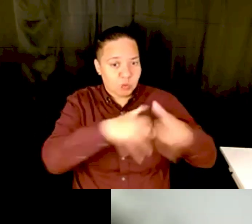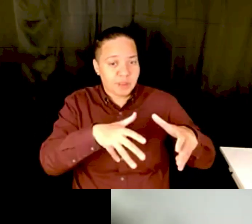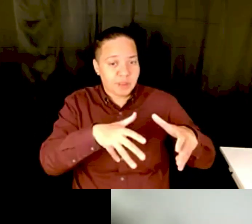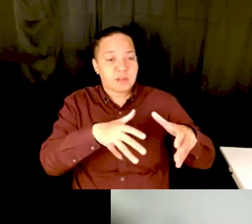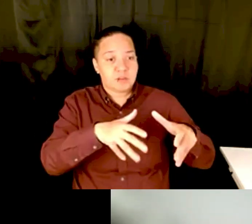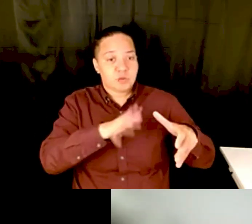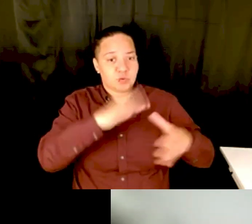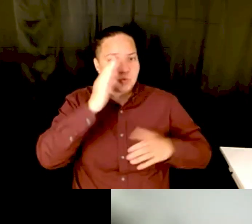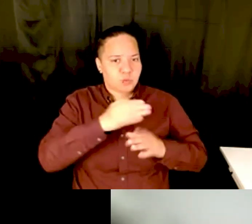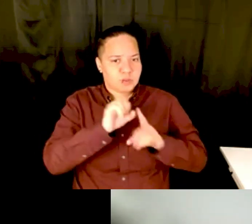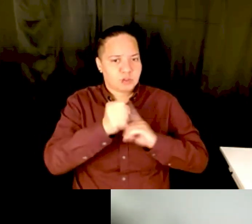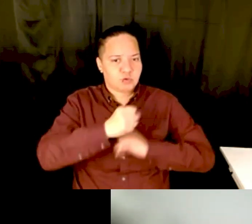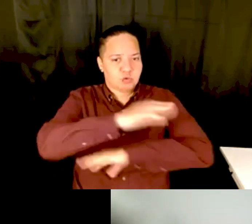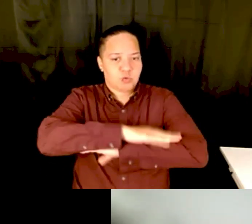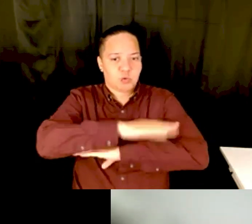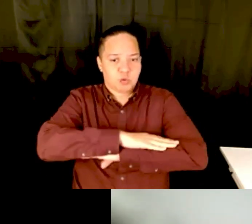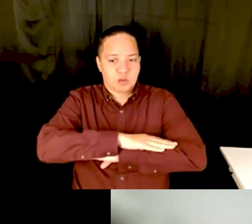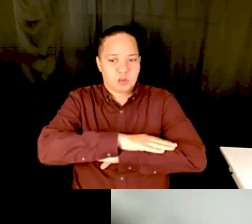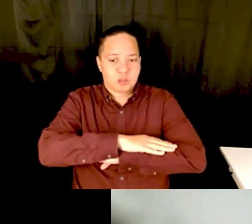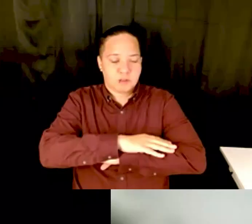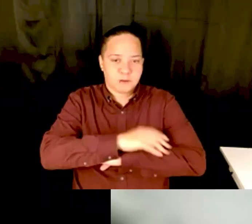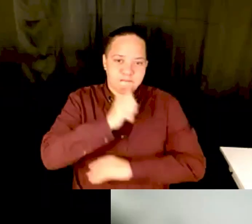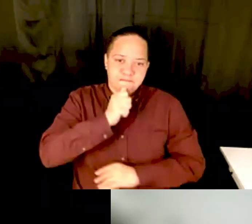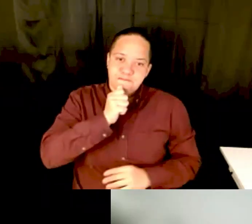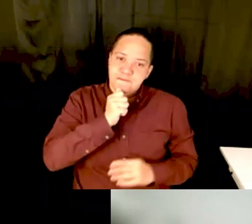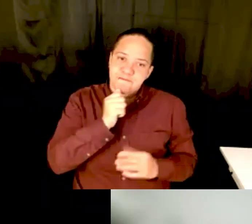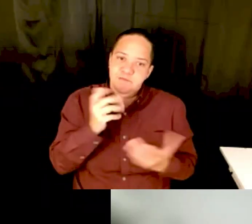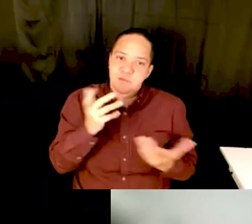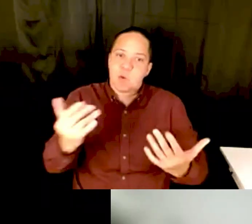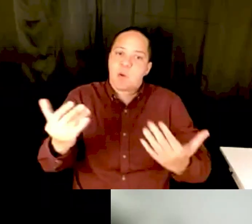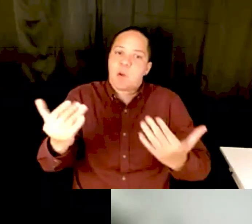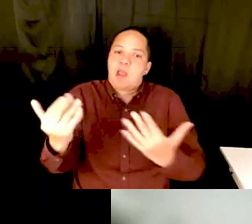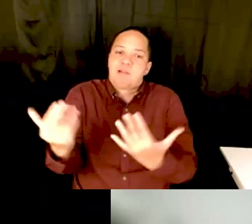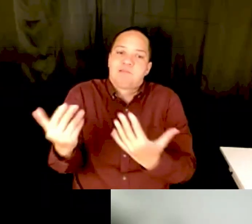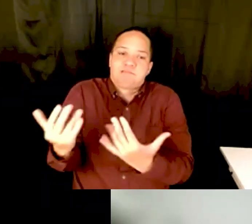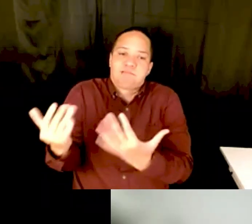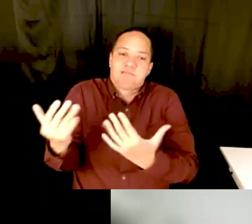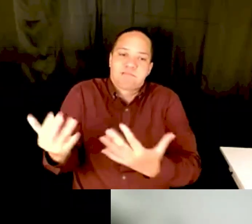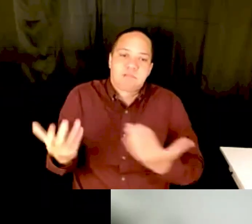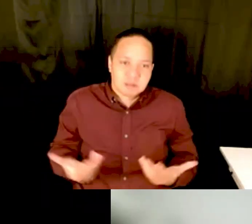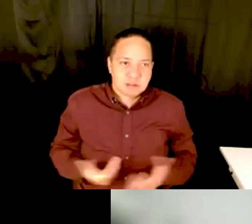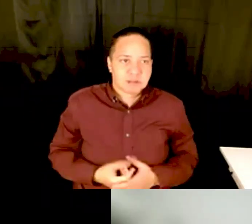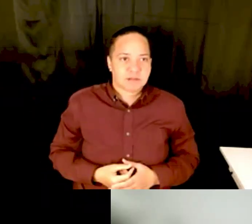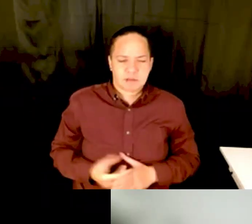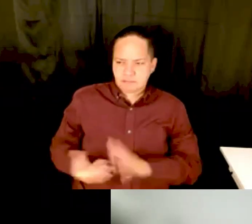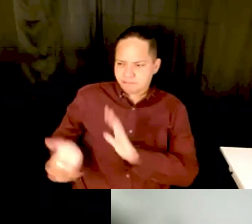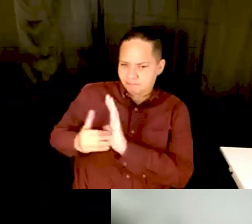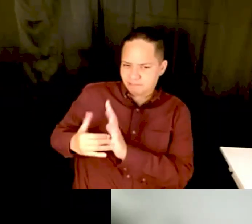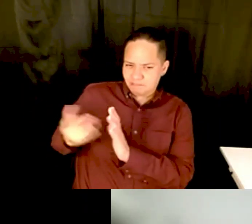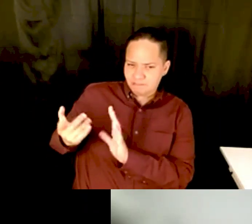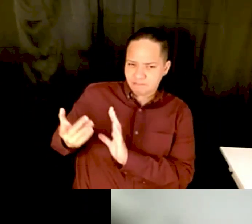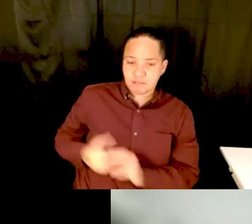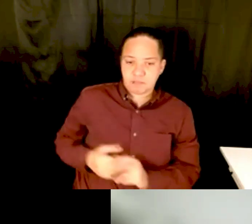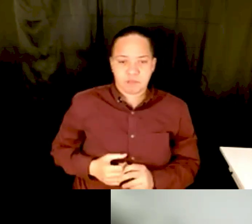las situaciones de conducta y su pobre tolerancia a la espera? ¿Me puedes repetir?